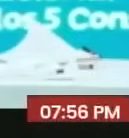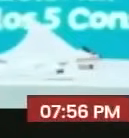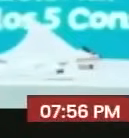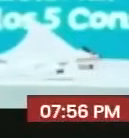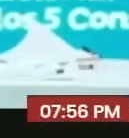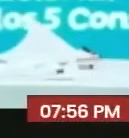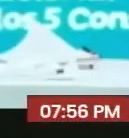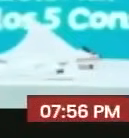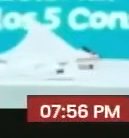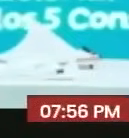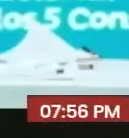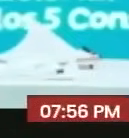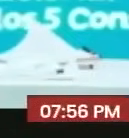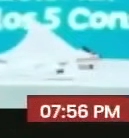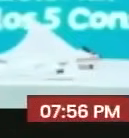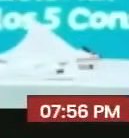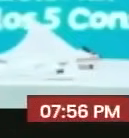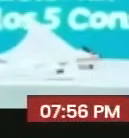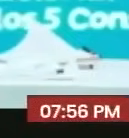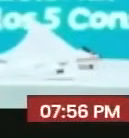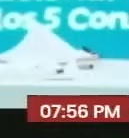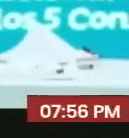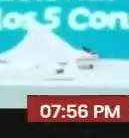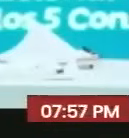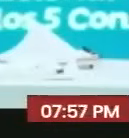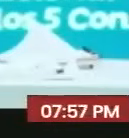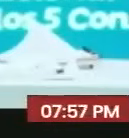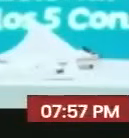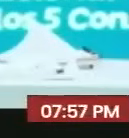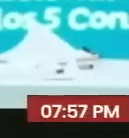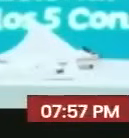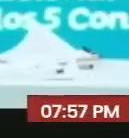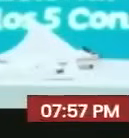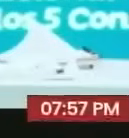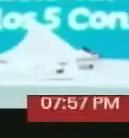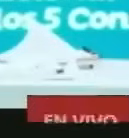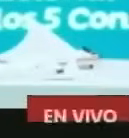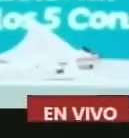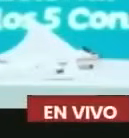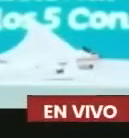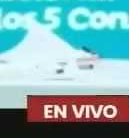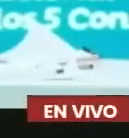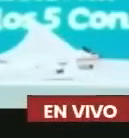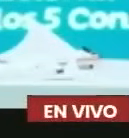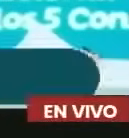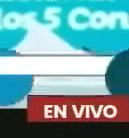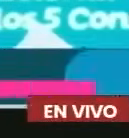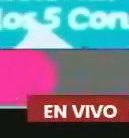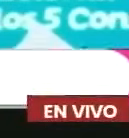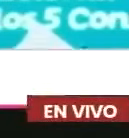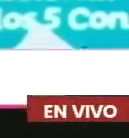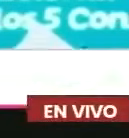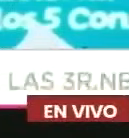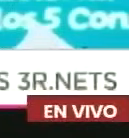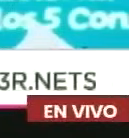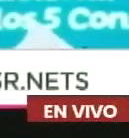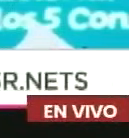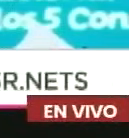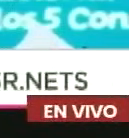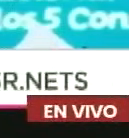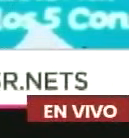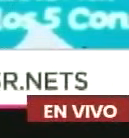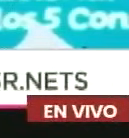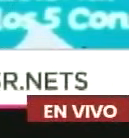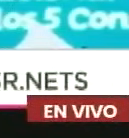armónica. La resistencia permanente, activa, en todos los espacios. La